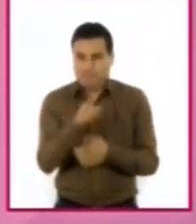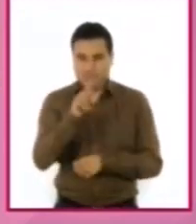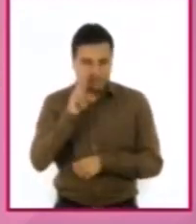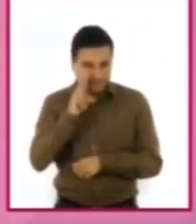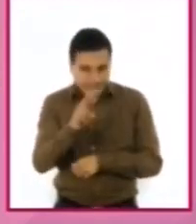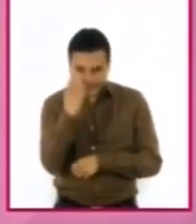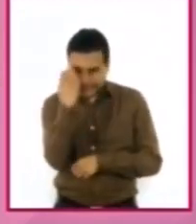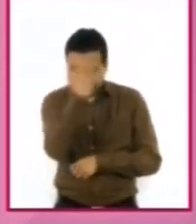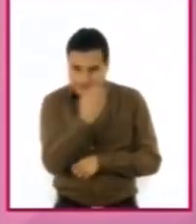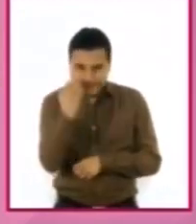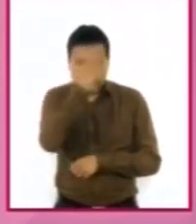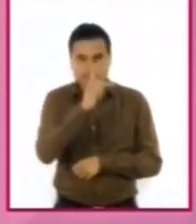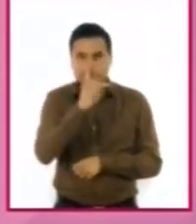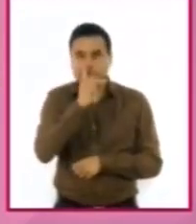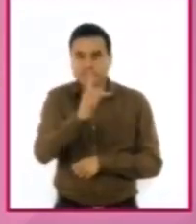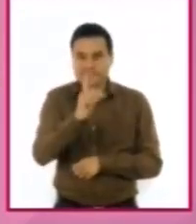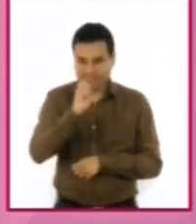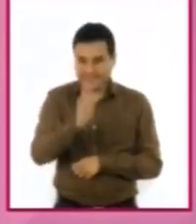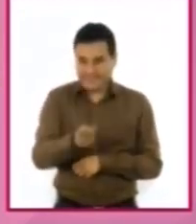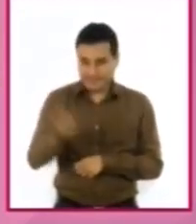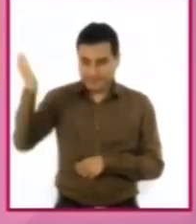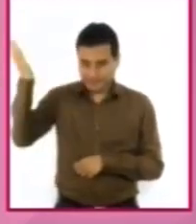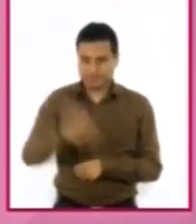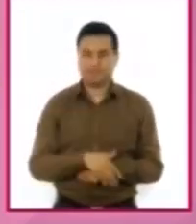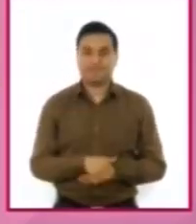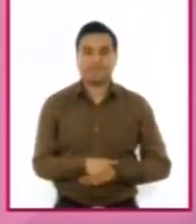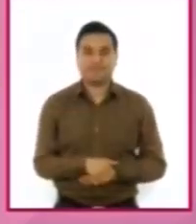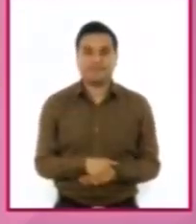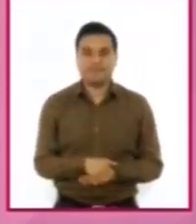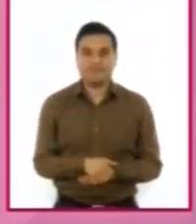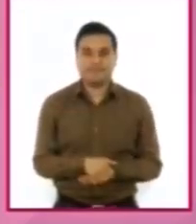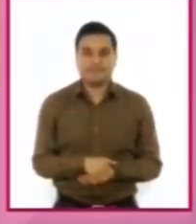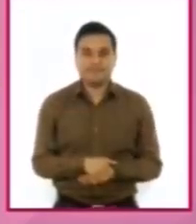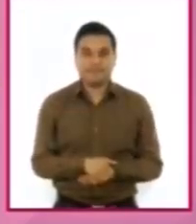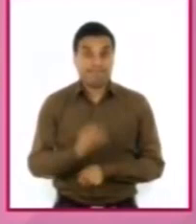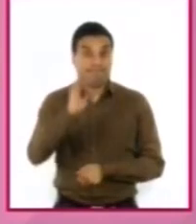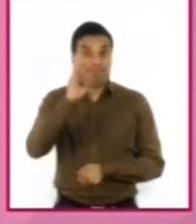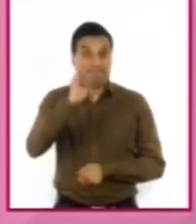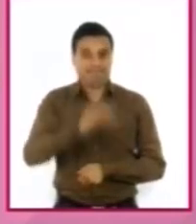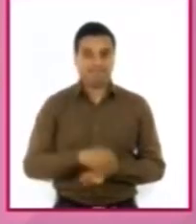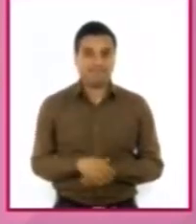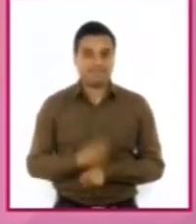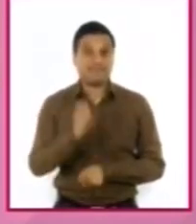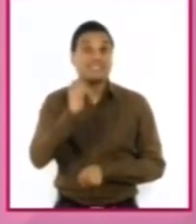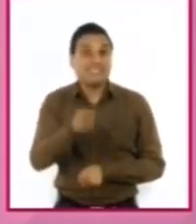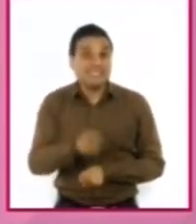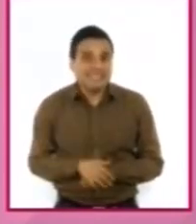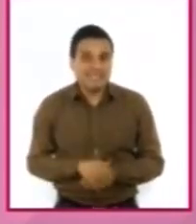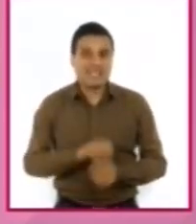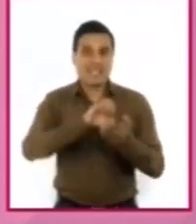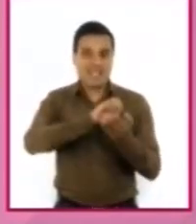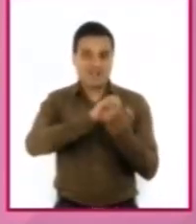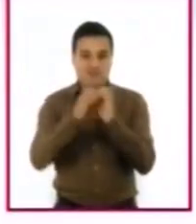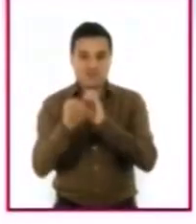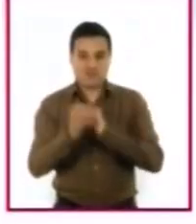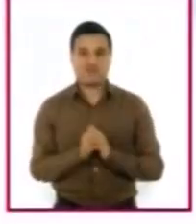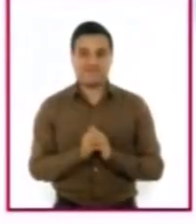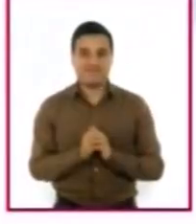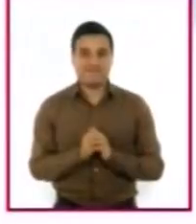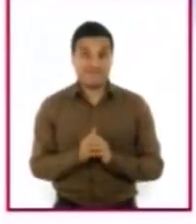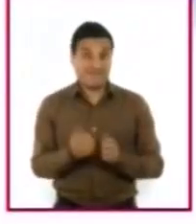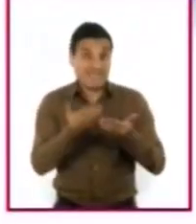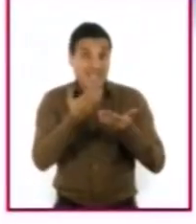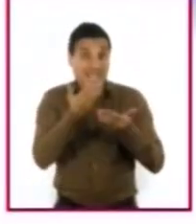que lo averigüen. Bien hecho, se trata de evolución. Ahora los invito a